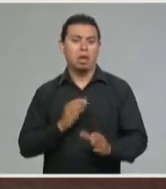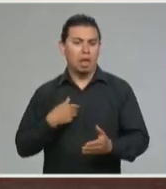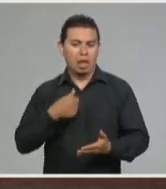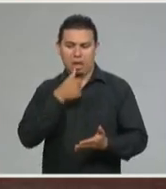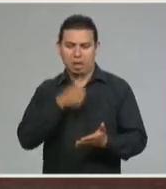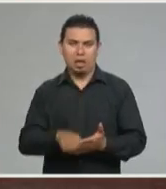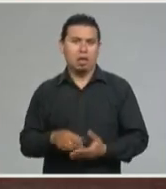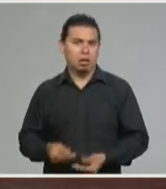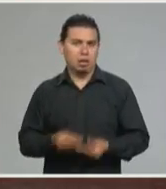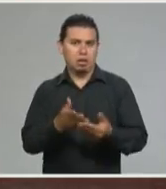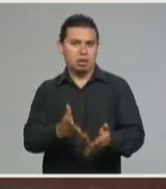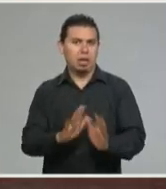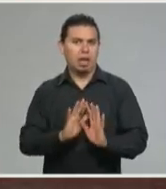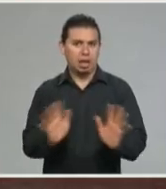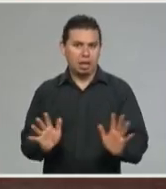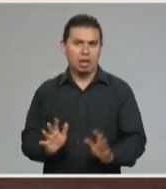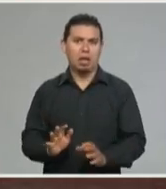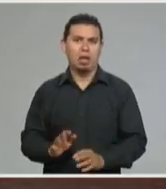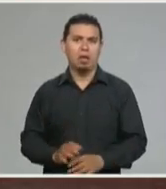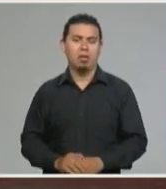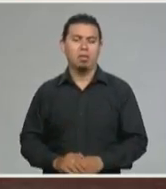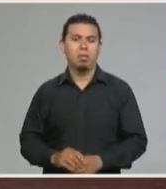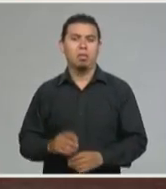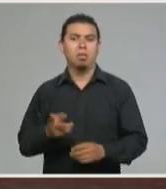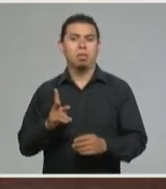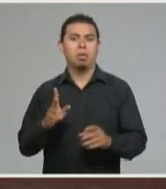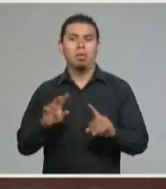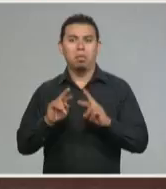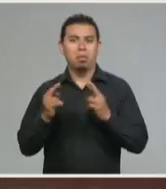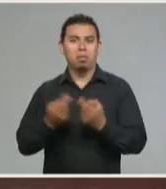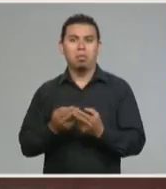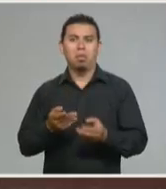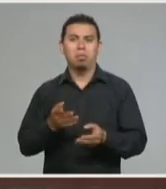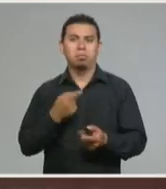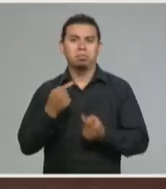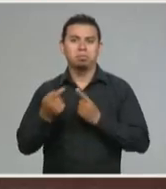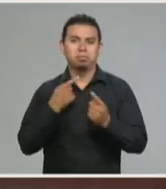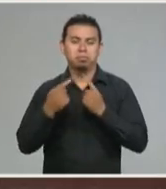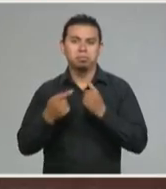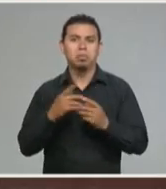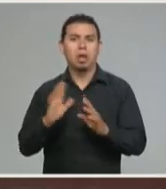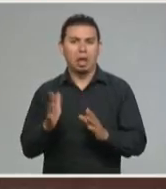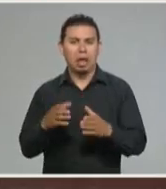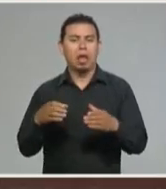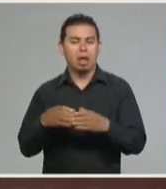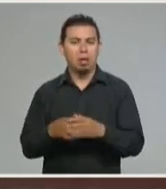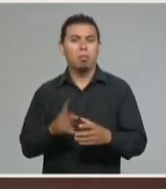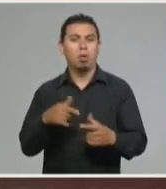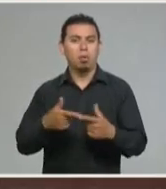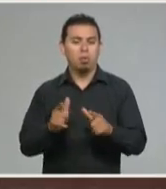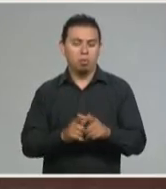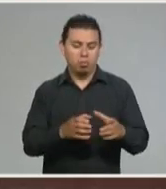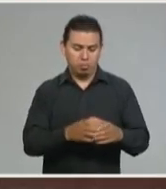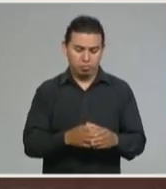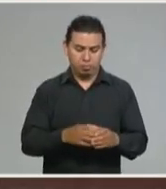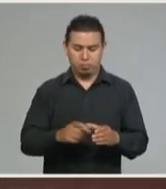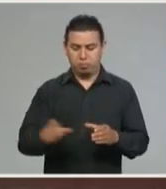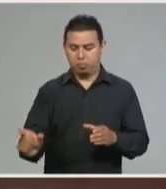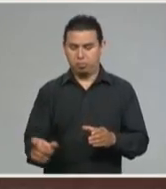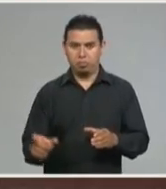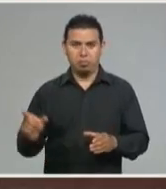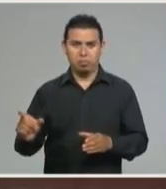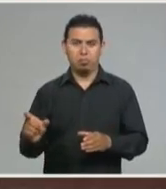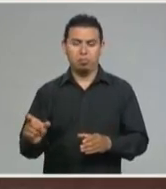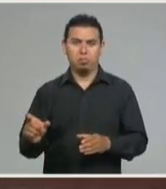las indicaciones, que hubo previas reuniones de trabajo, de información, y que un grupo de la mayoría de